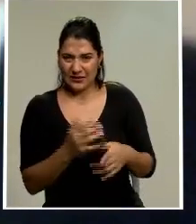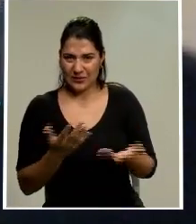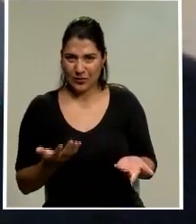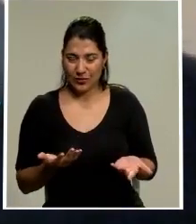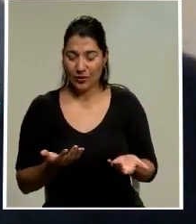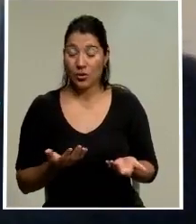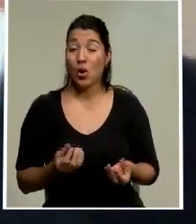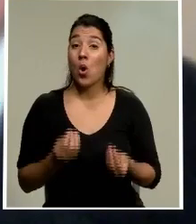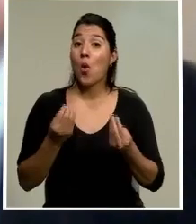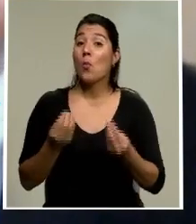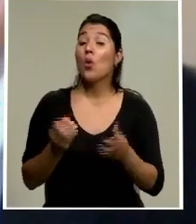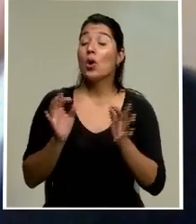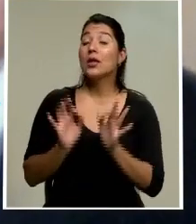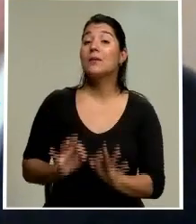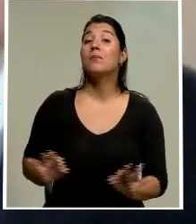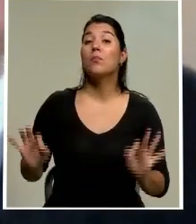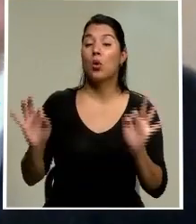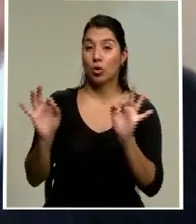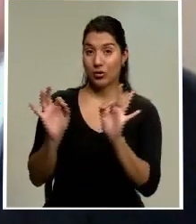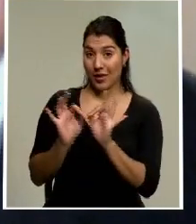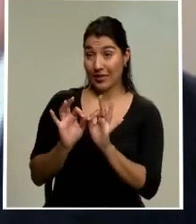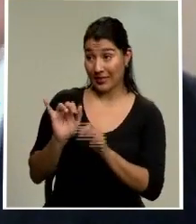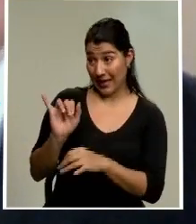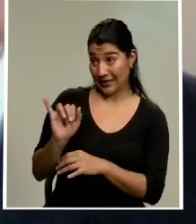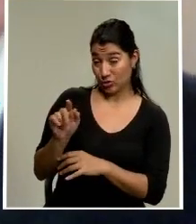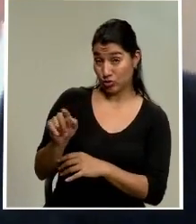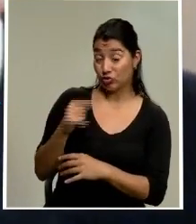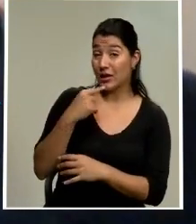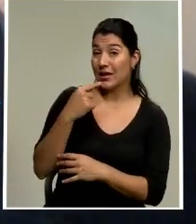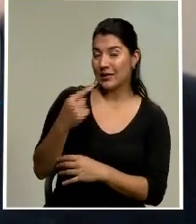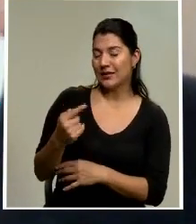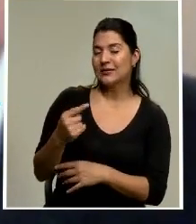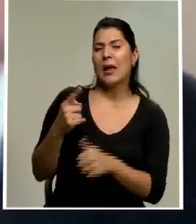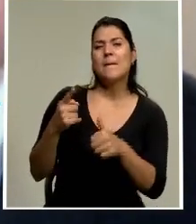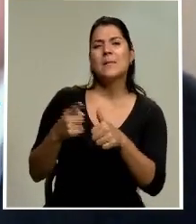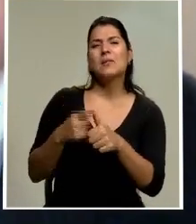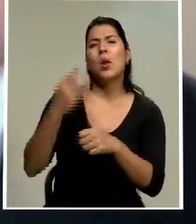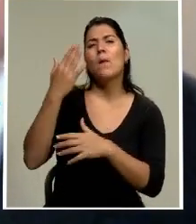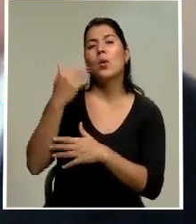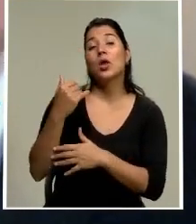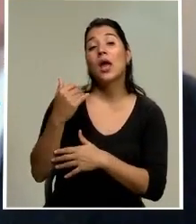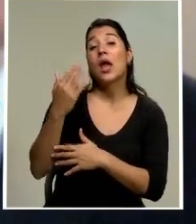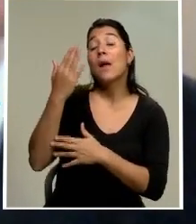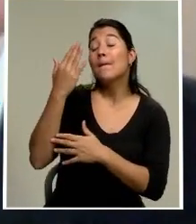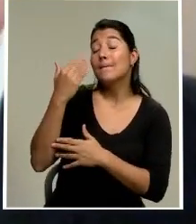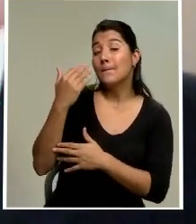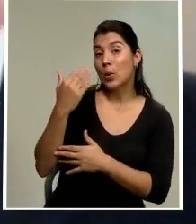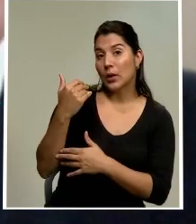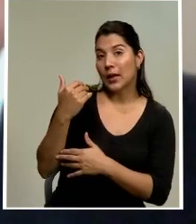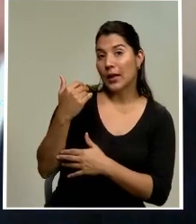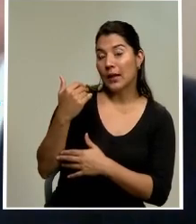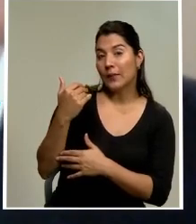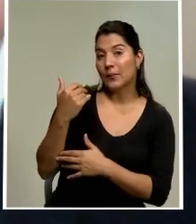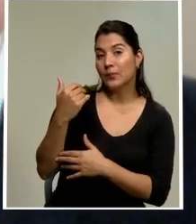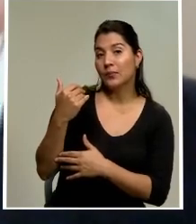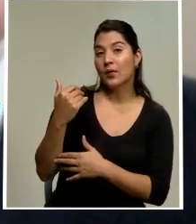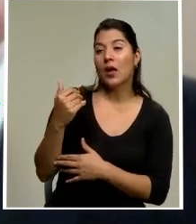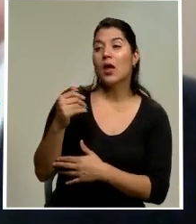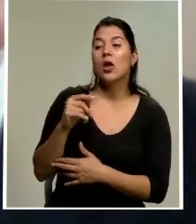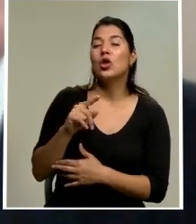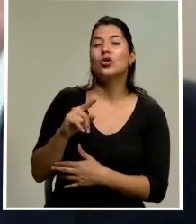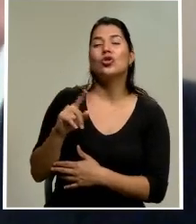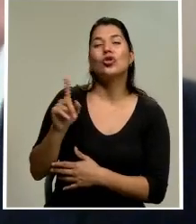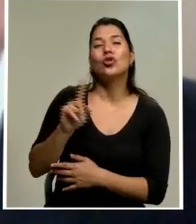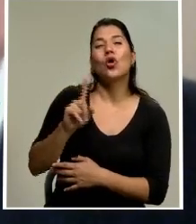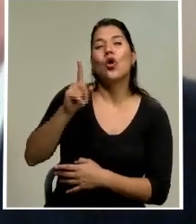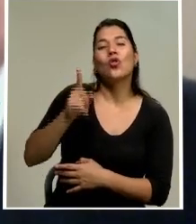Es muy importante lo que usted dice, don Ernesto. Primero porque el delito no solamente no tiene que analizarse como una conducta